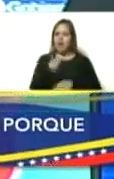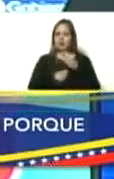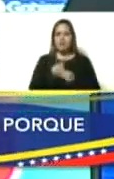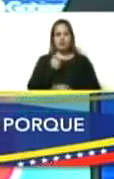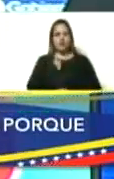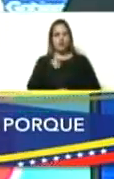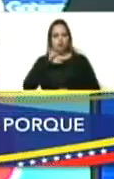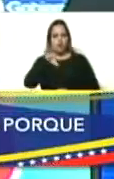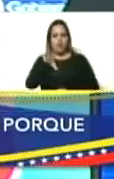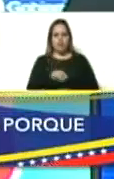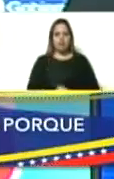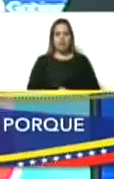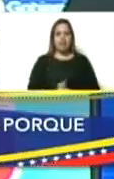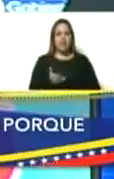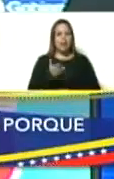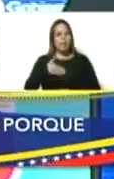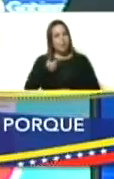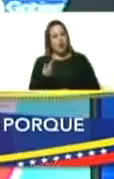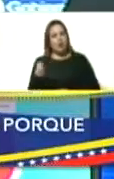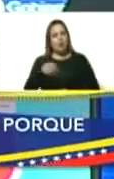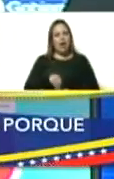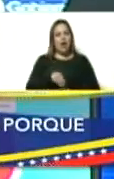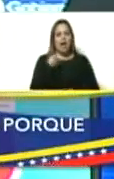patria, qué más puedo hacer yo